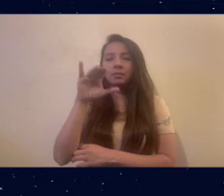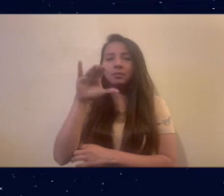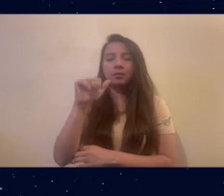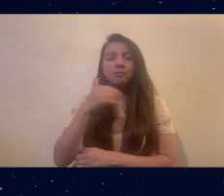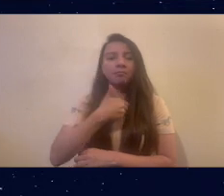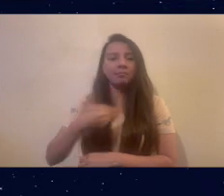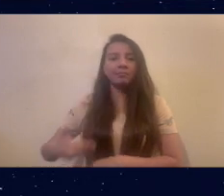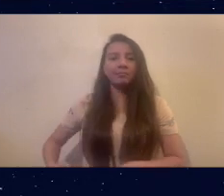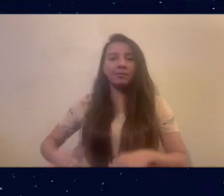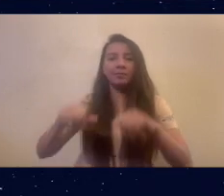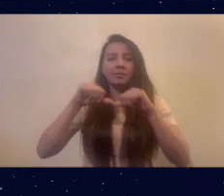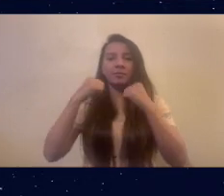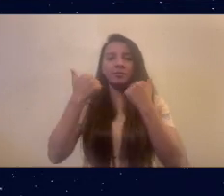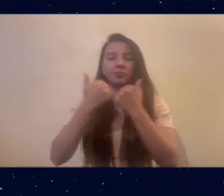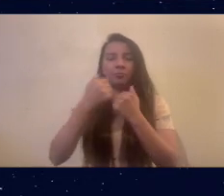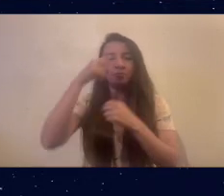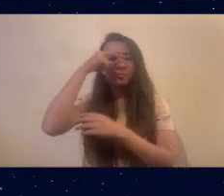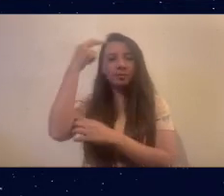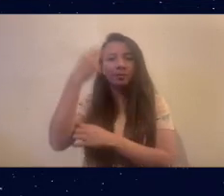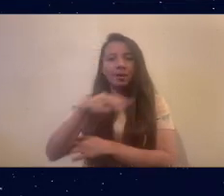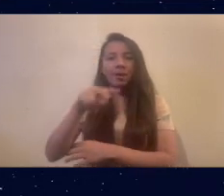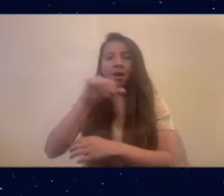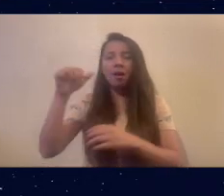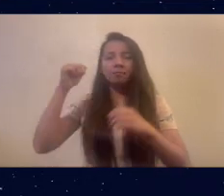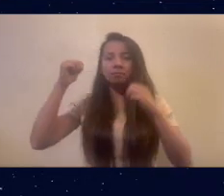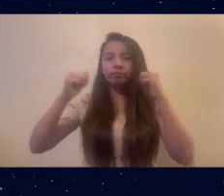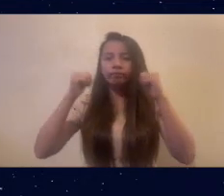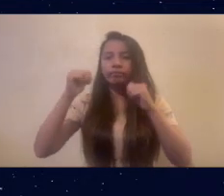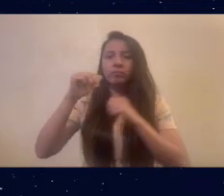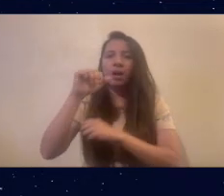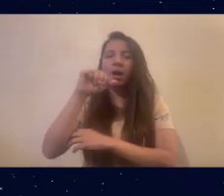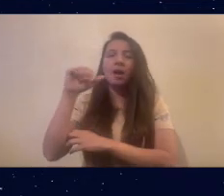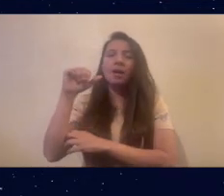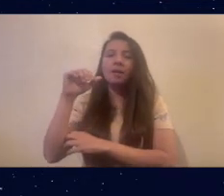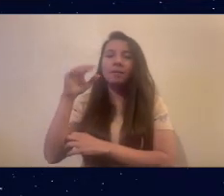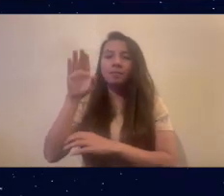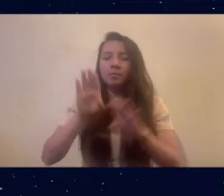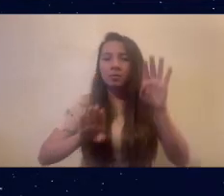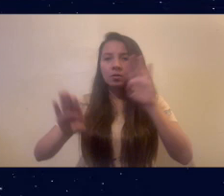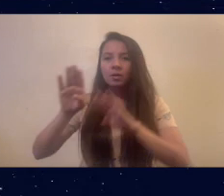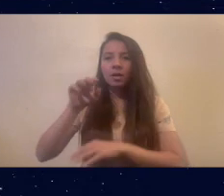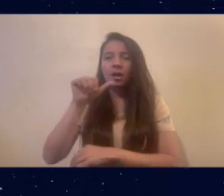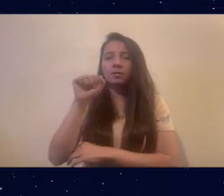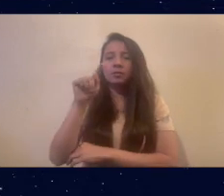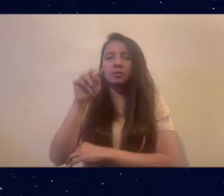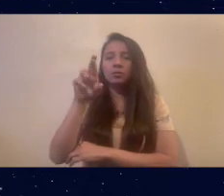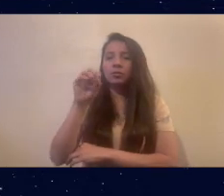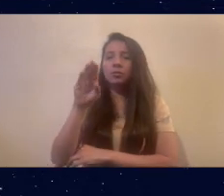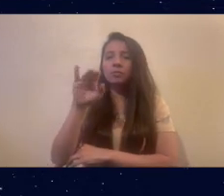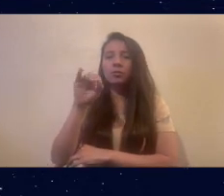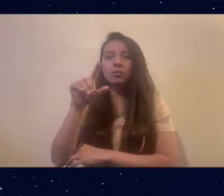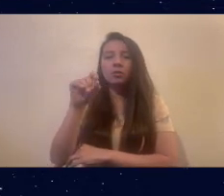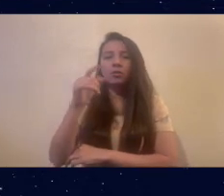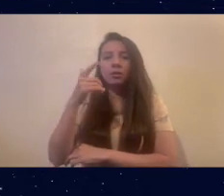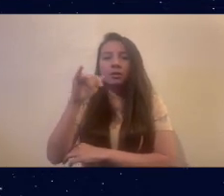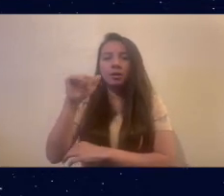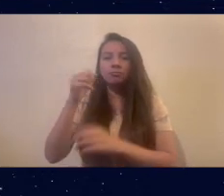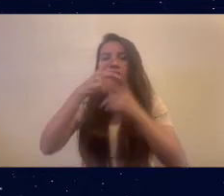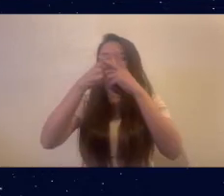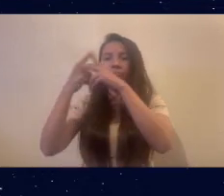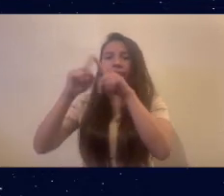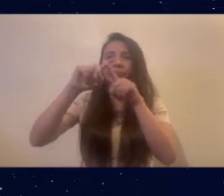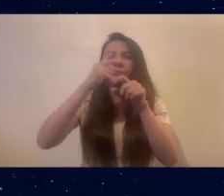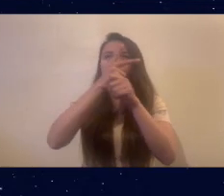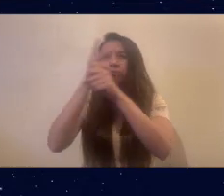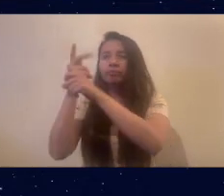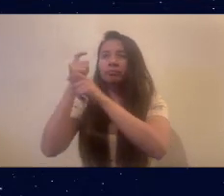de la Sociedad Mexicana de Astrobiología. Y bueno, el objetivo de estas charlas es dar a conocer a personas que realizan astrobiología y